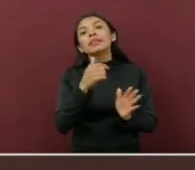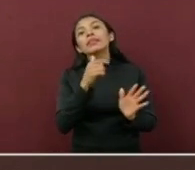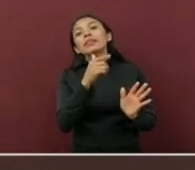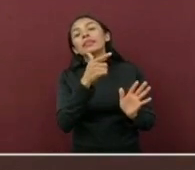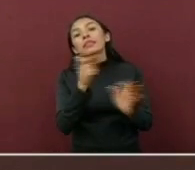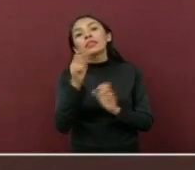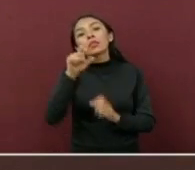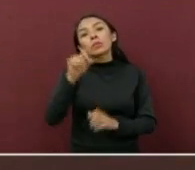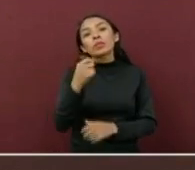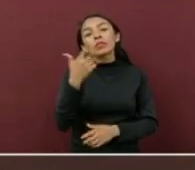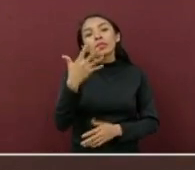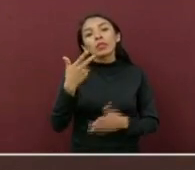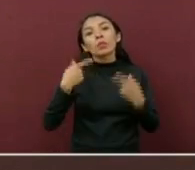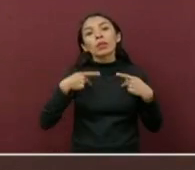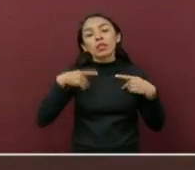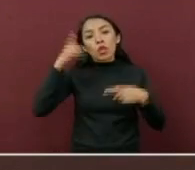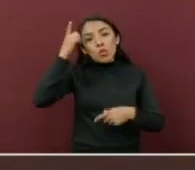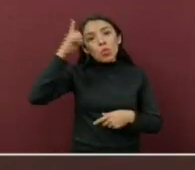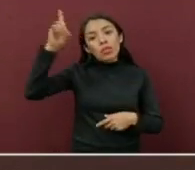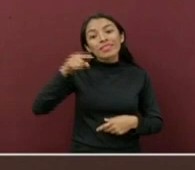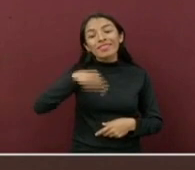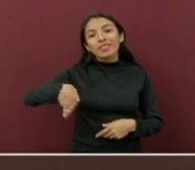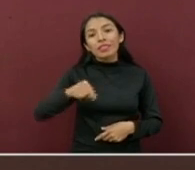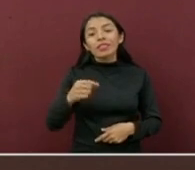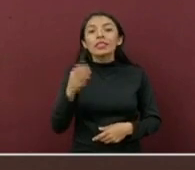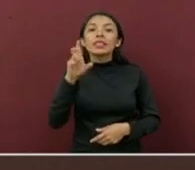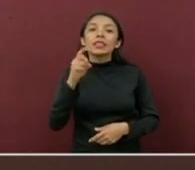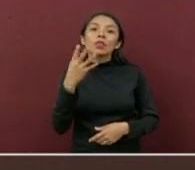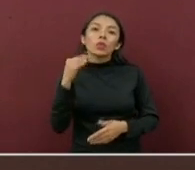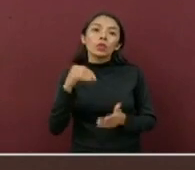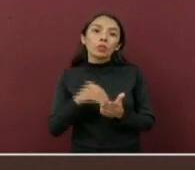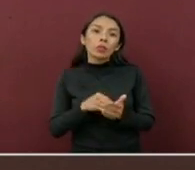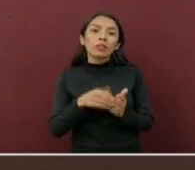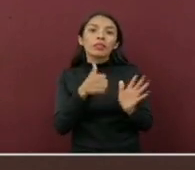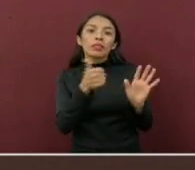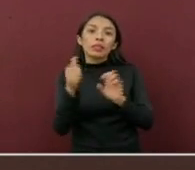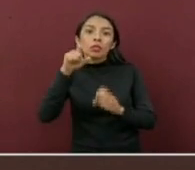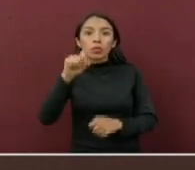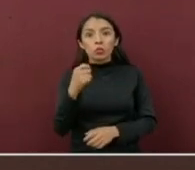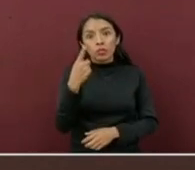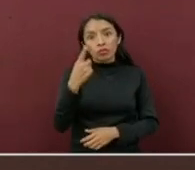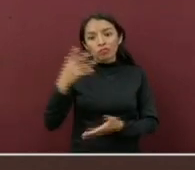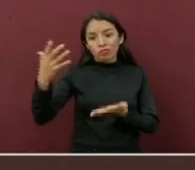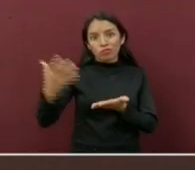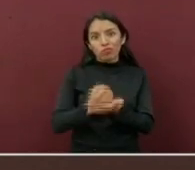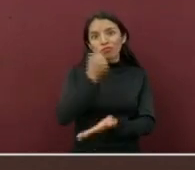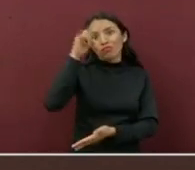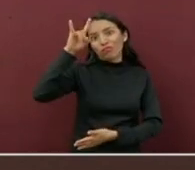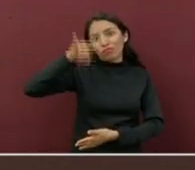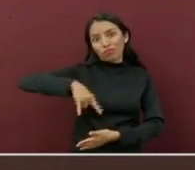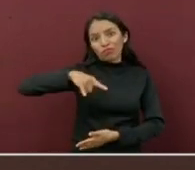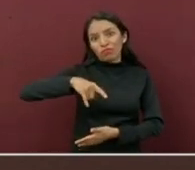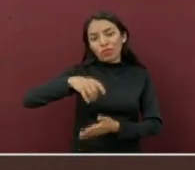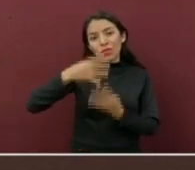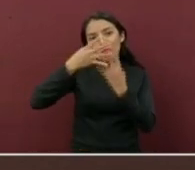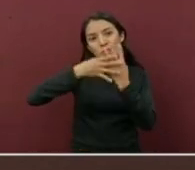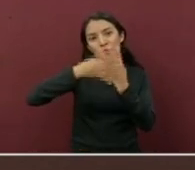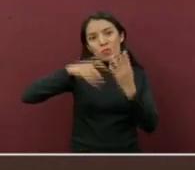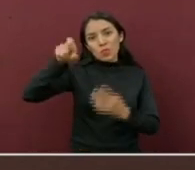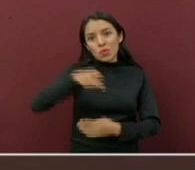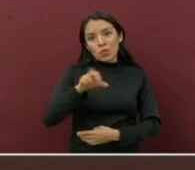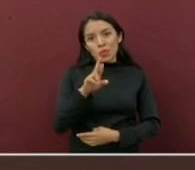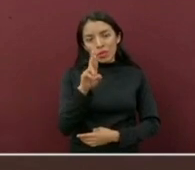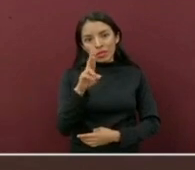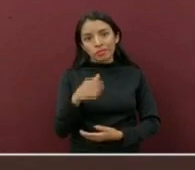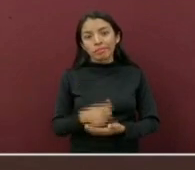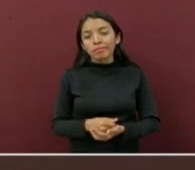de los cuales 34 mil 622 han obtenido un cartel con código qr además